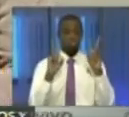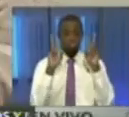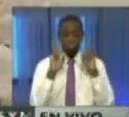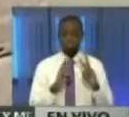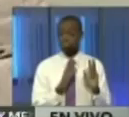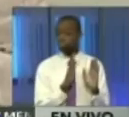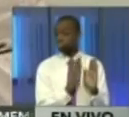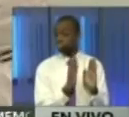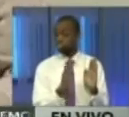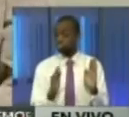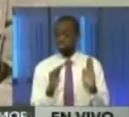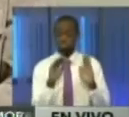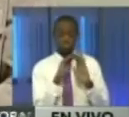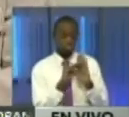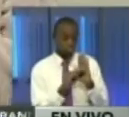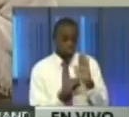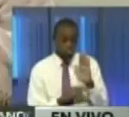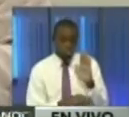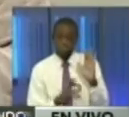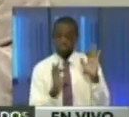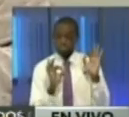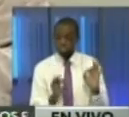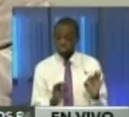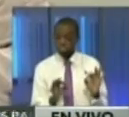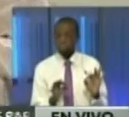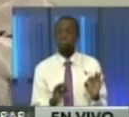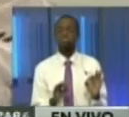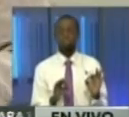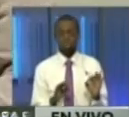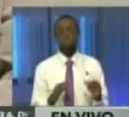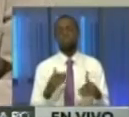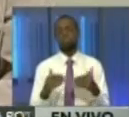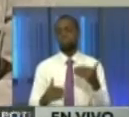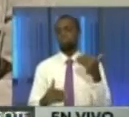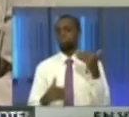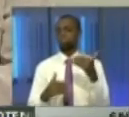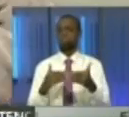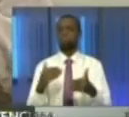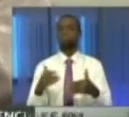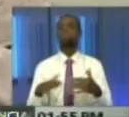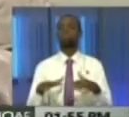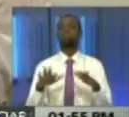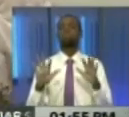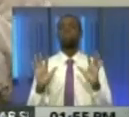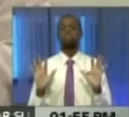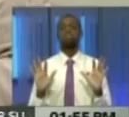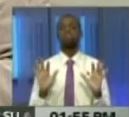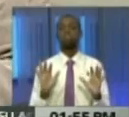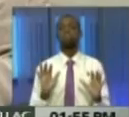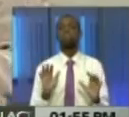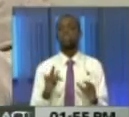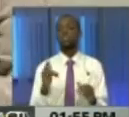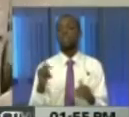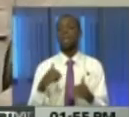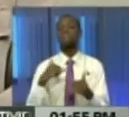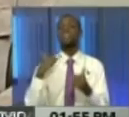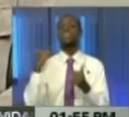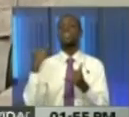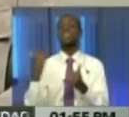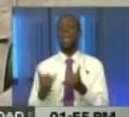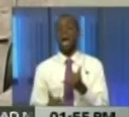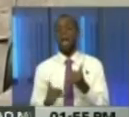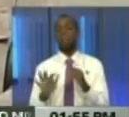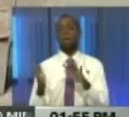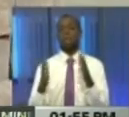según lo expedito, según lo establecido en la norma, este proceso, bueno, debería tener una convocatoria a finales del